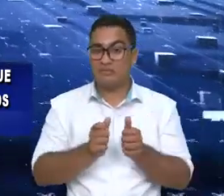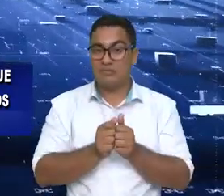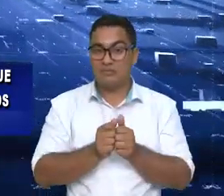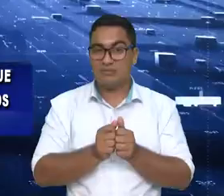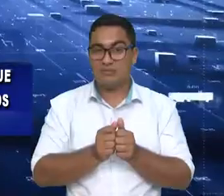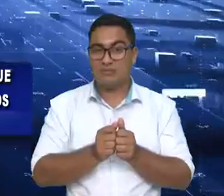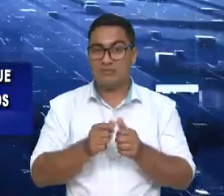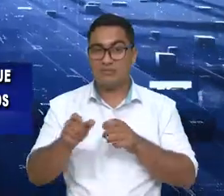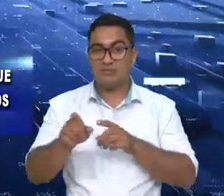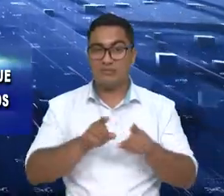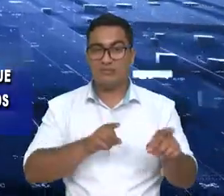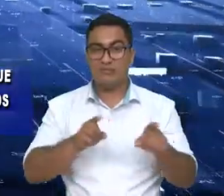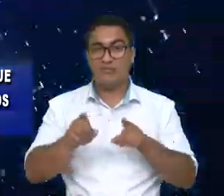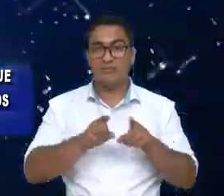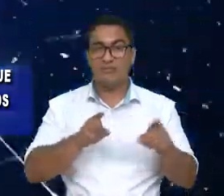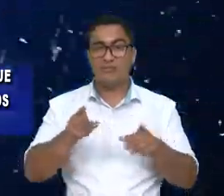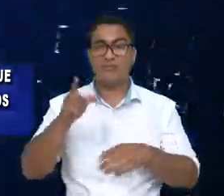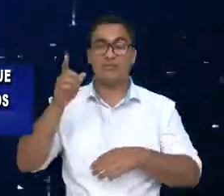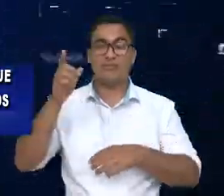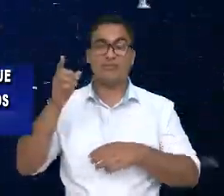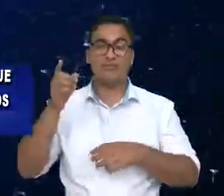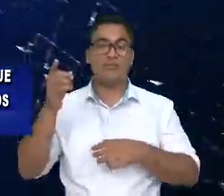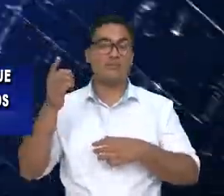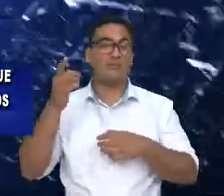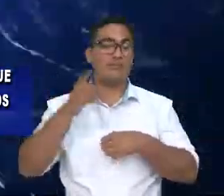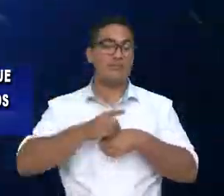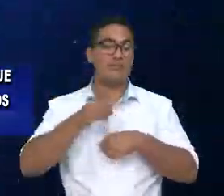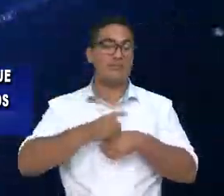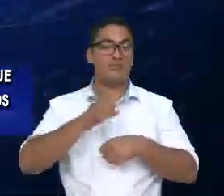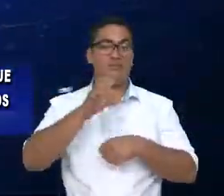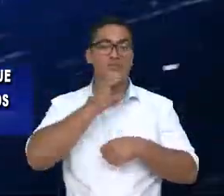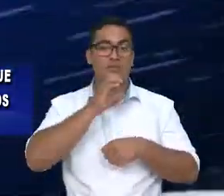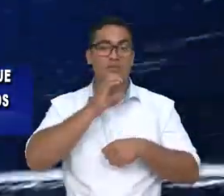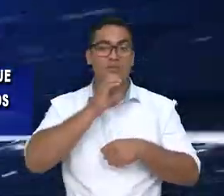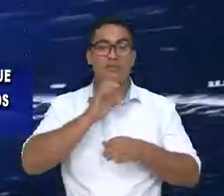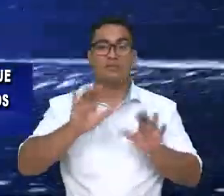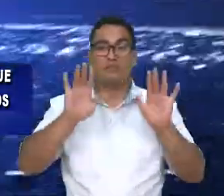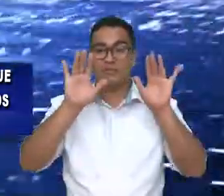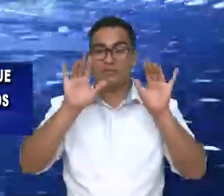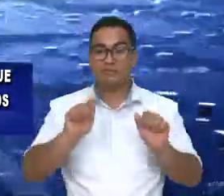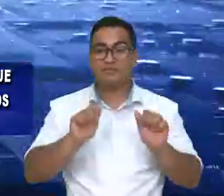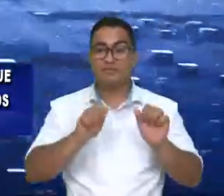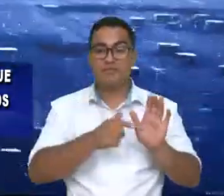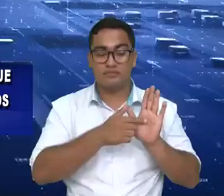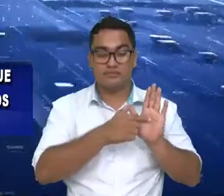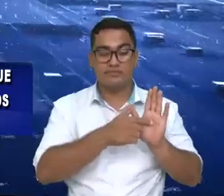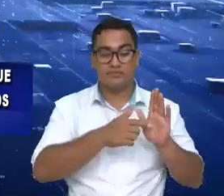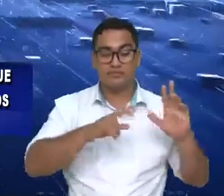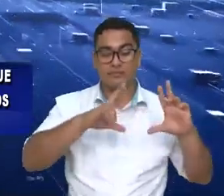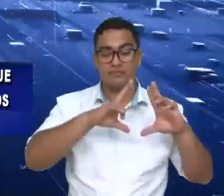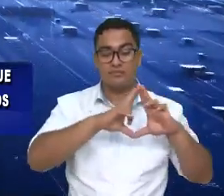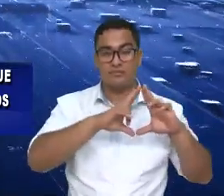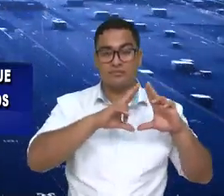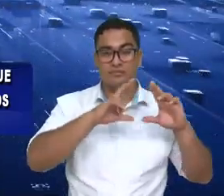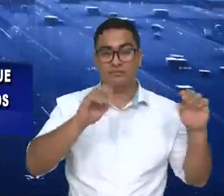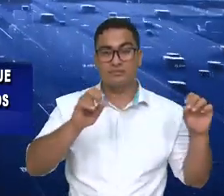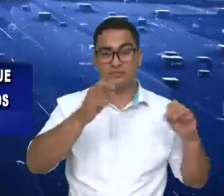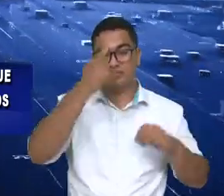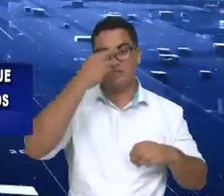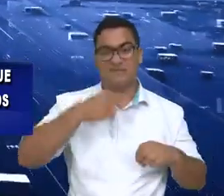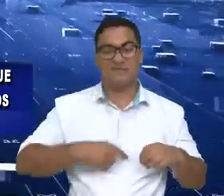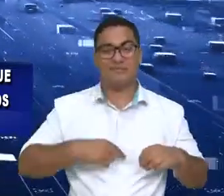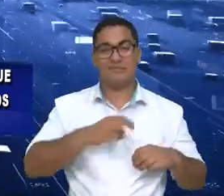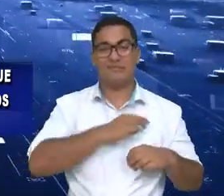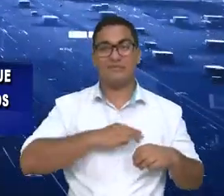la delegación de médicos cubanos que estarán presentando o ya están presentando a las autoridades del Ministerio